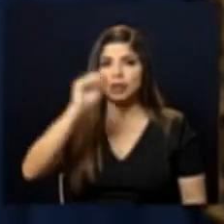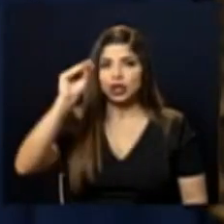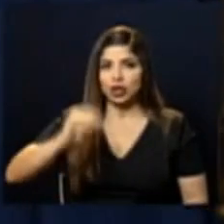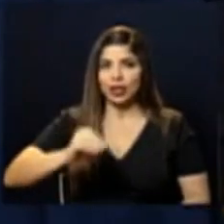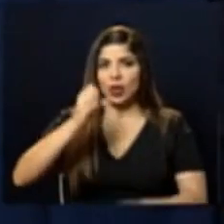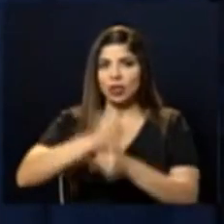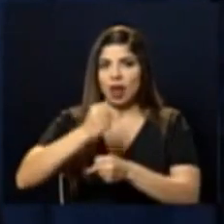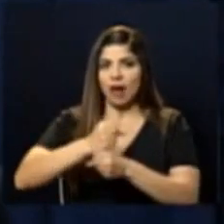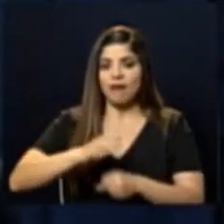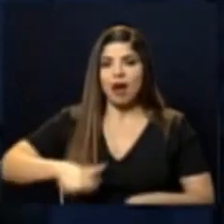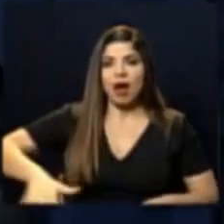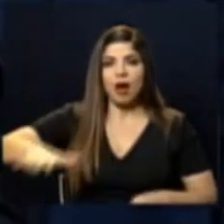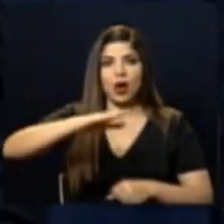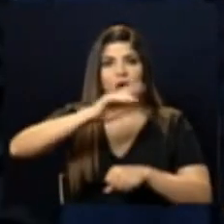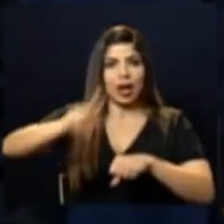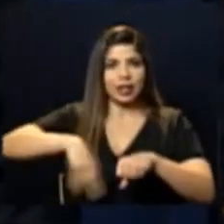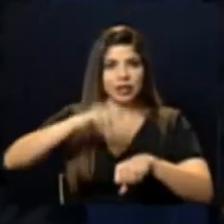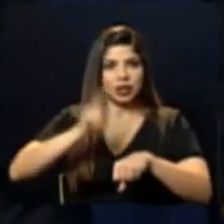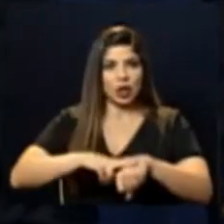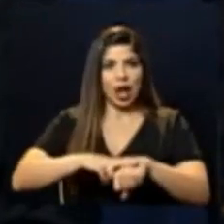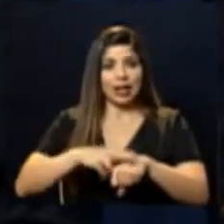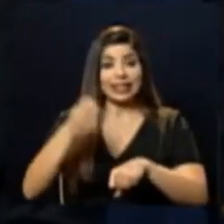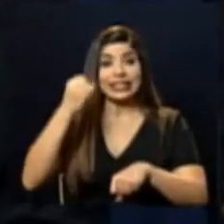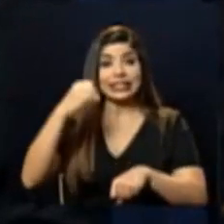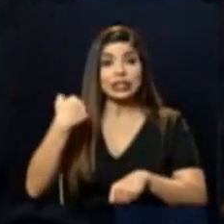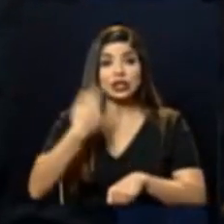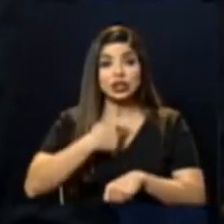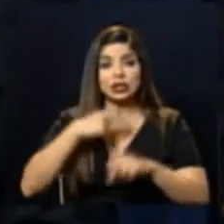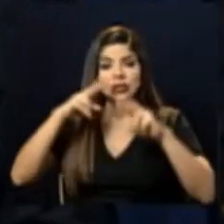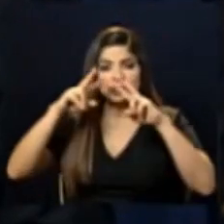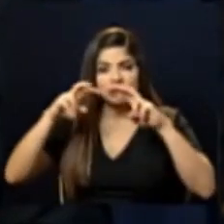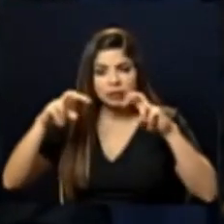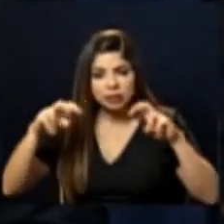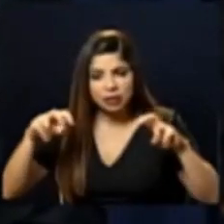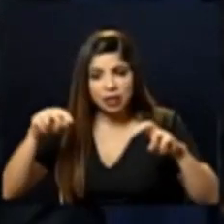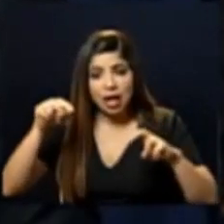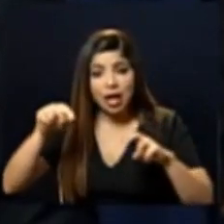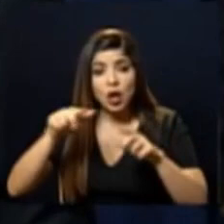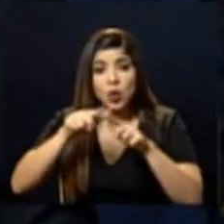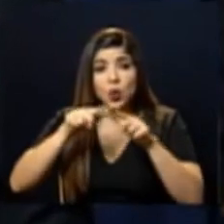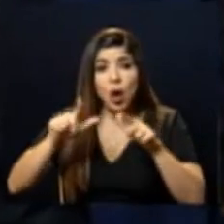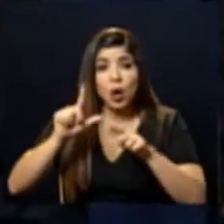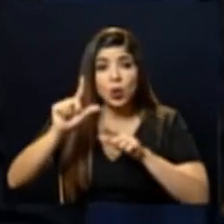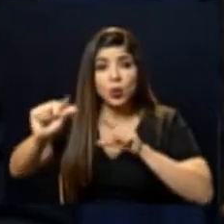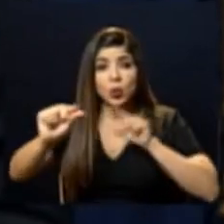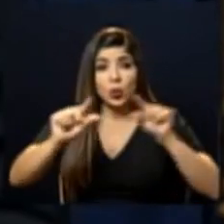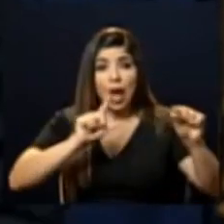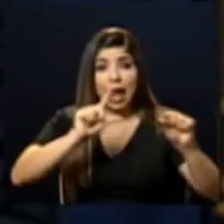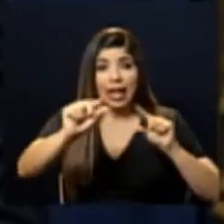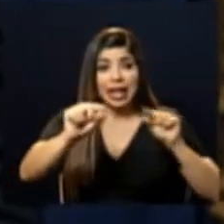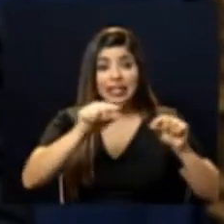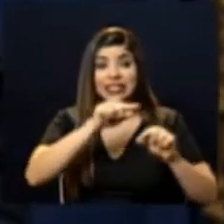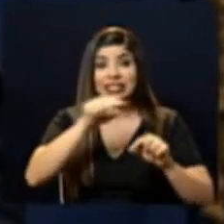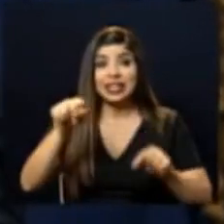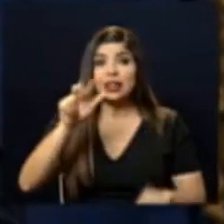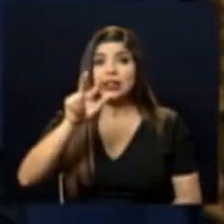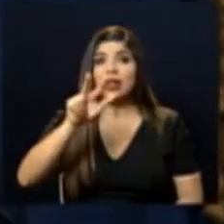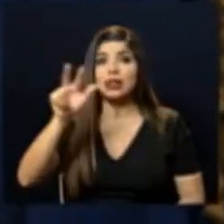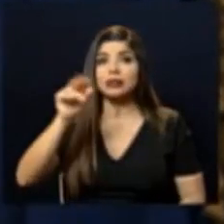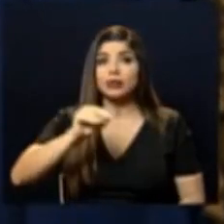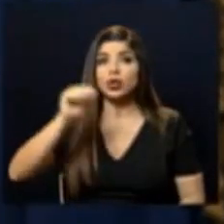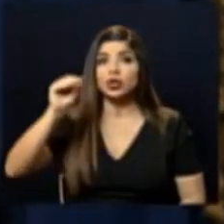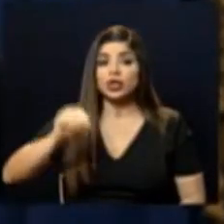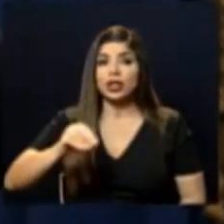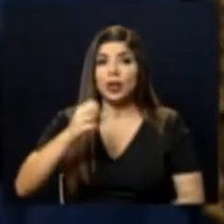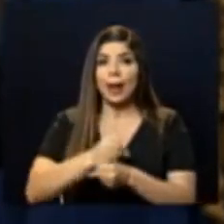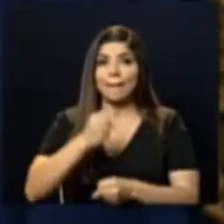empleo nacional. Y si miramos de cerca, en las zonas rurales representa el 33% del